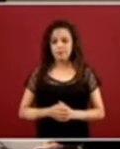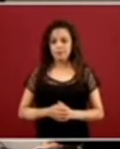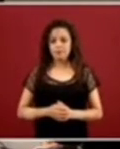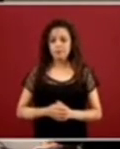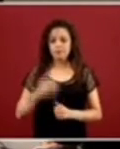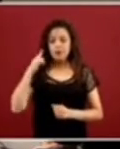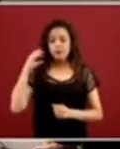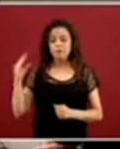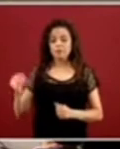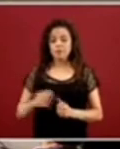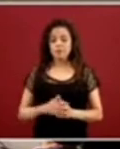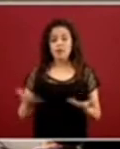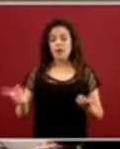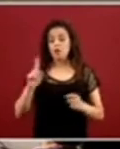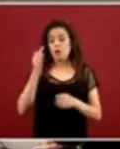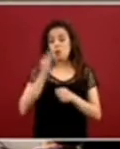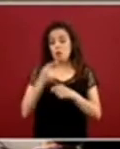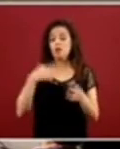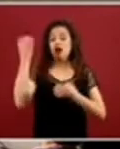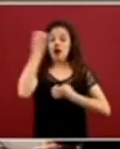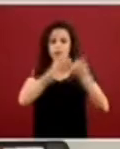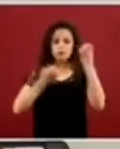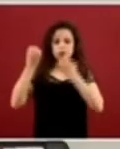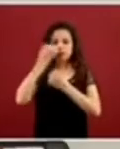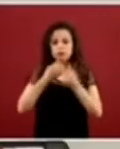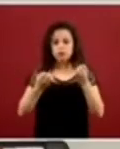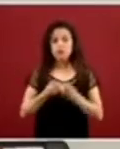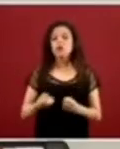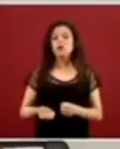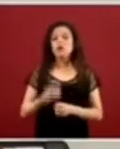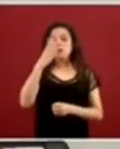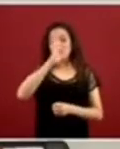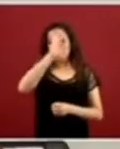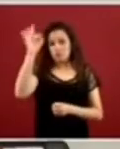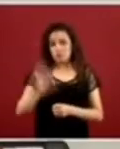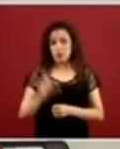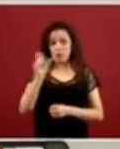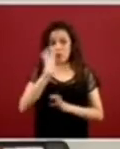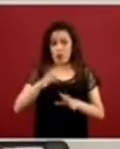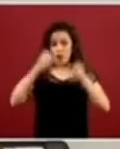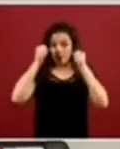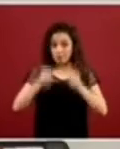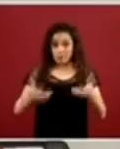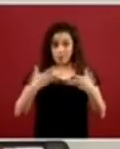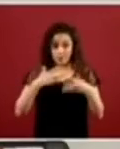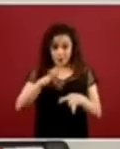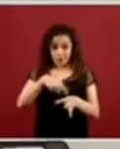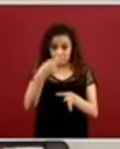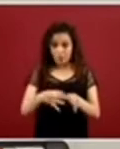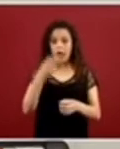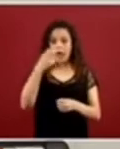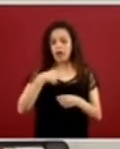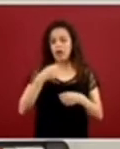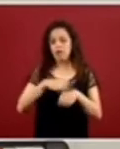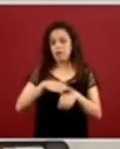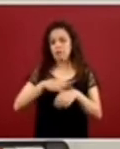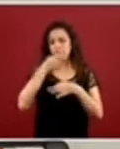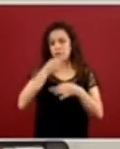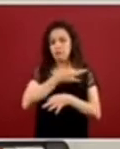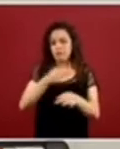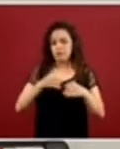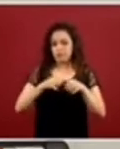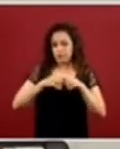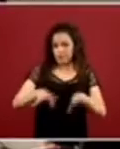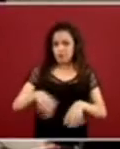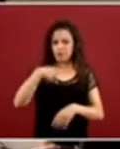No, estamos analizando el porcentaje y quiero hablar de él cuando ya lo tengamos listo para darlo a conocer, ya no para que no sea una suposición, pero estamos muy cerca de